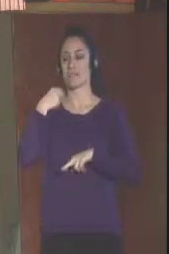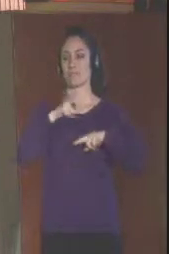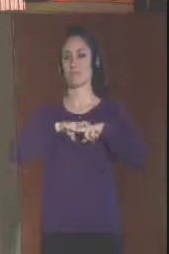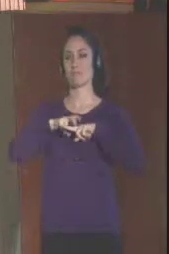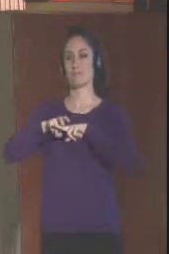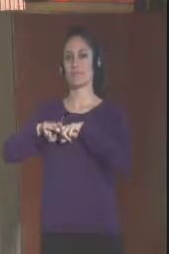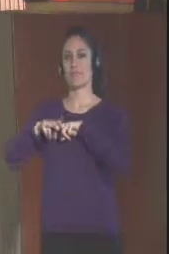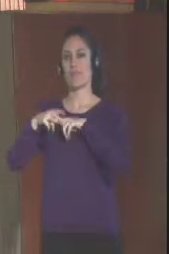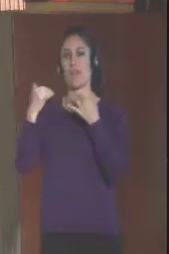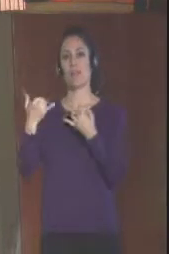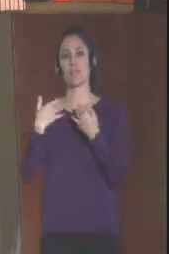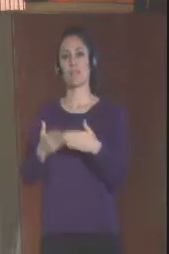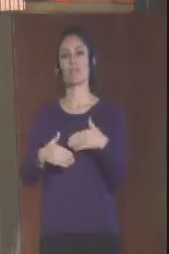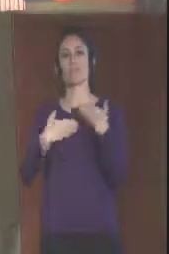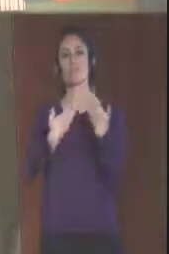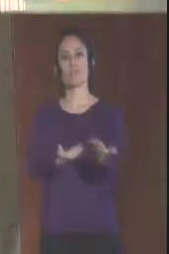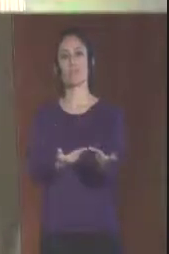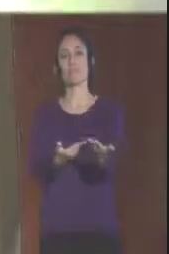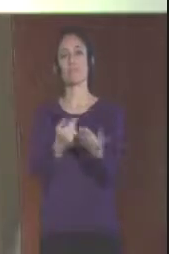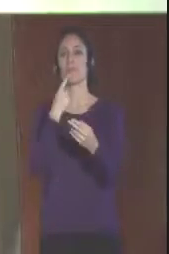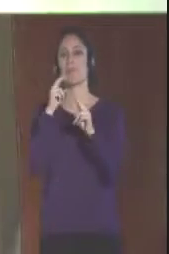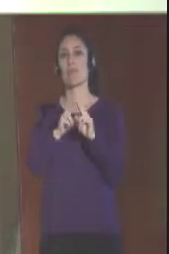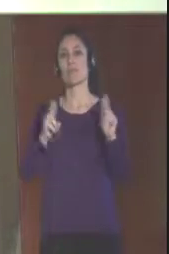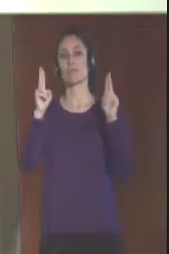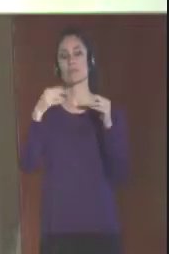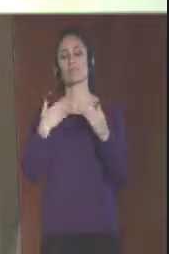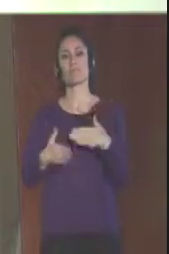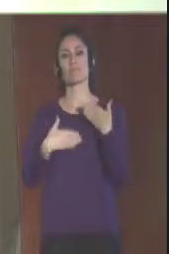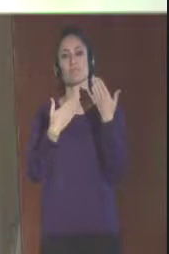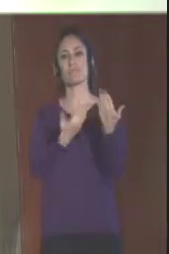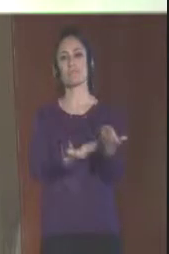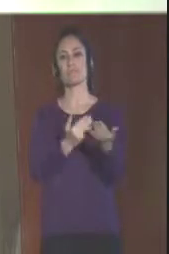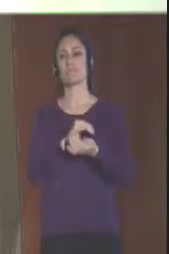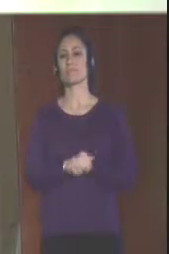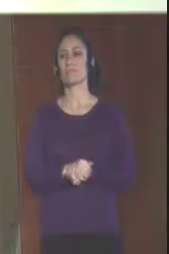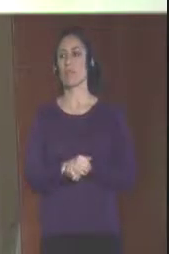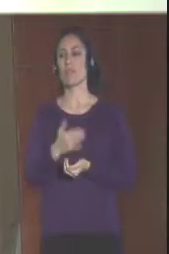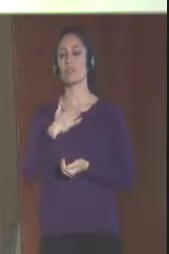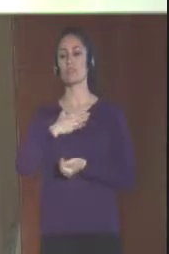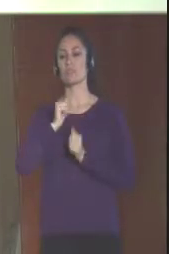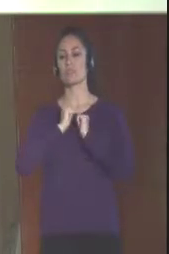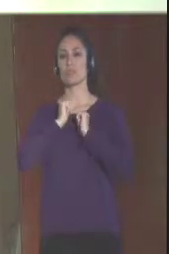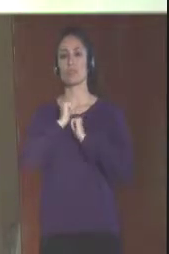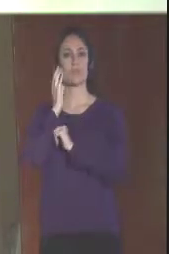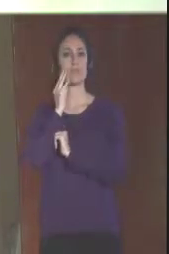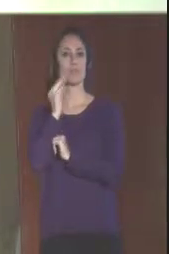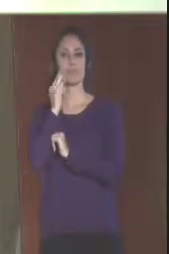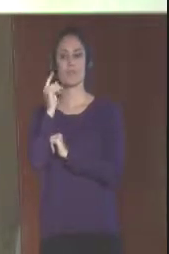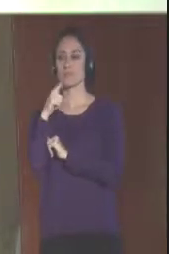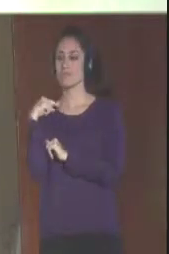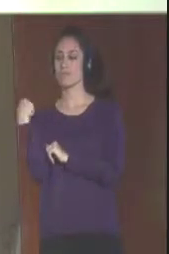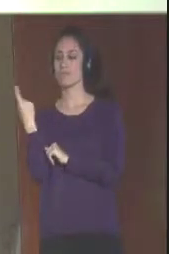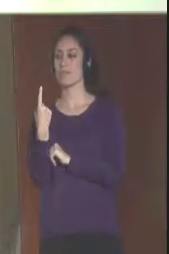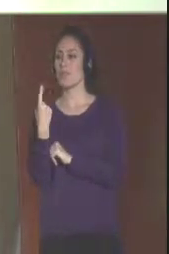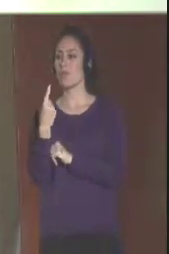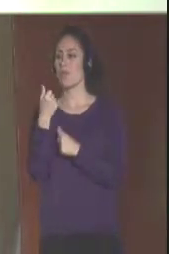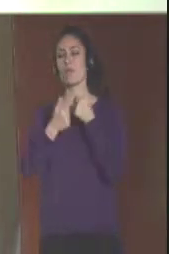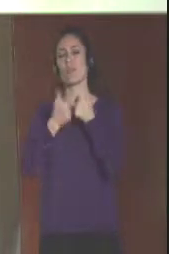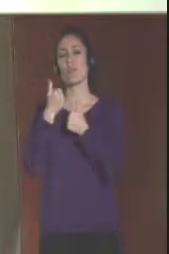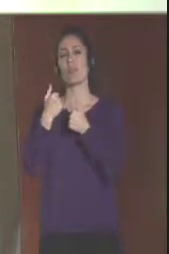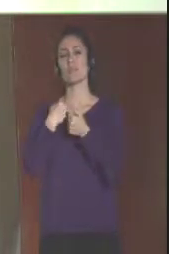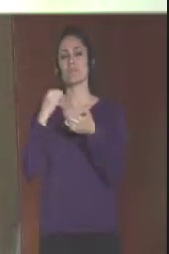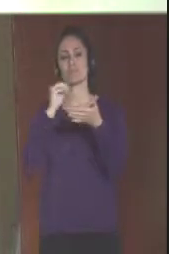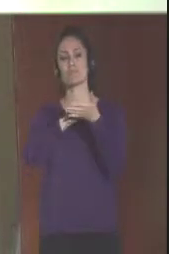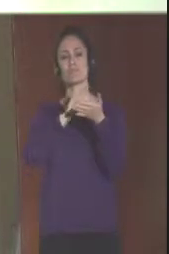para plantearle a Naciones Unidas, desde nuestra experiencia, cuál debe ser el